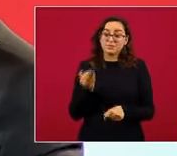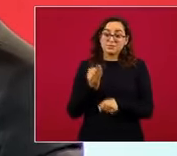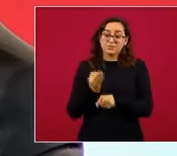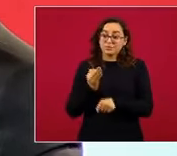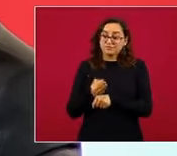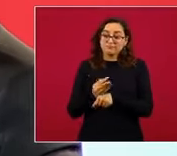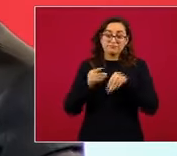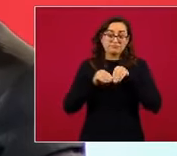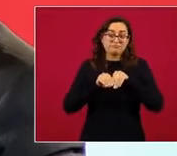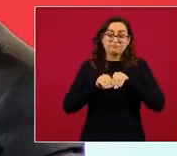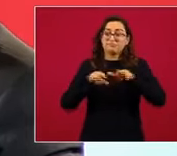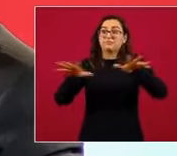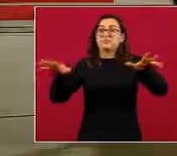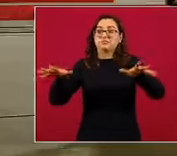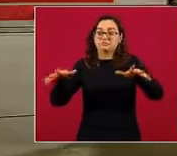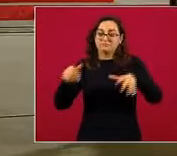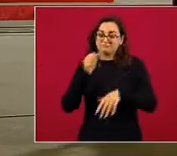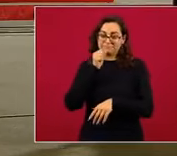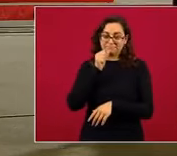especulativa que la evidencia científica.